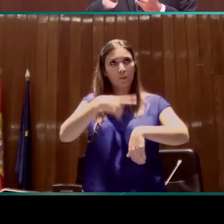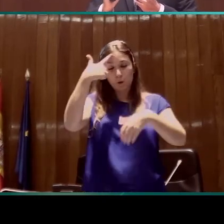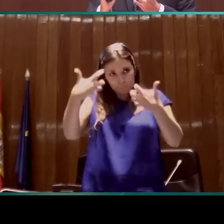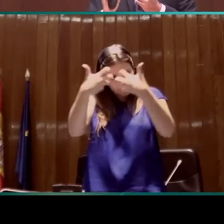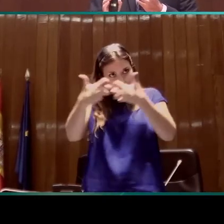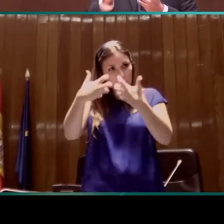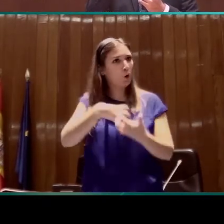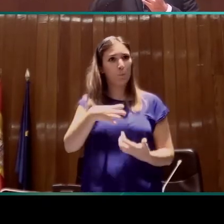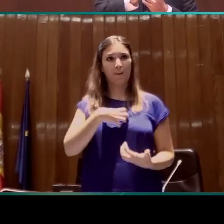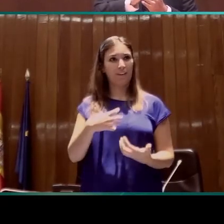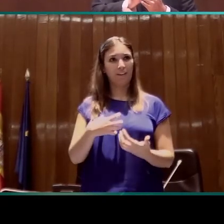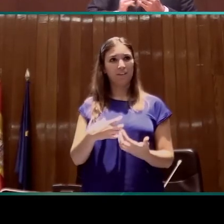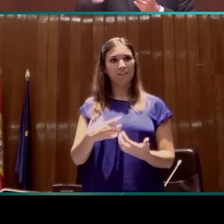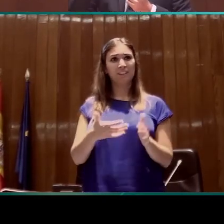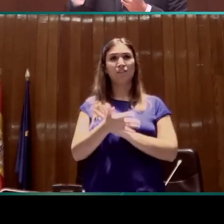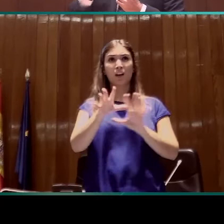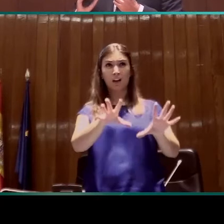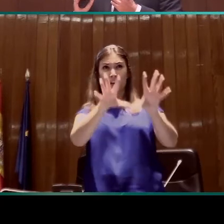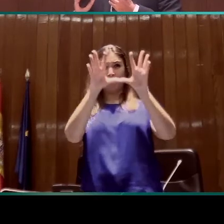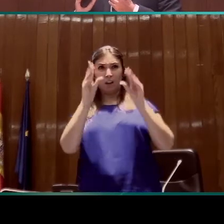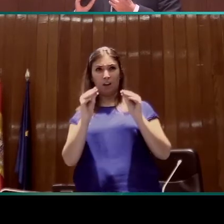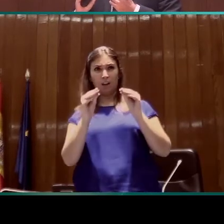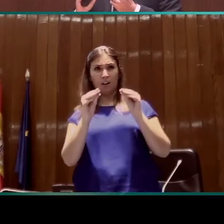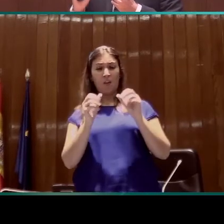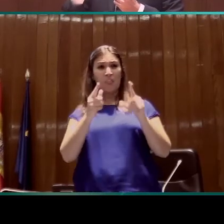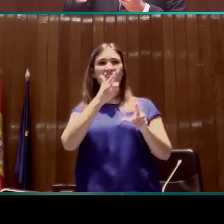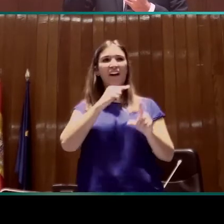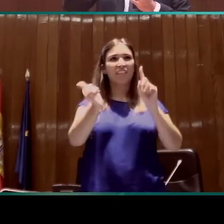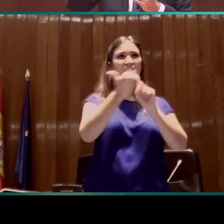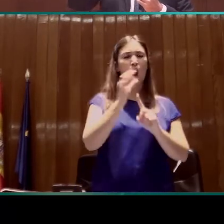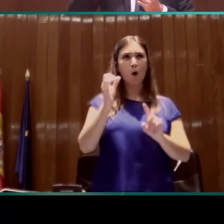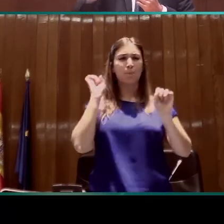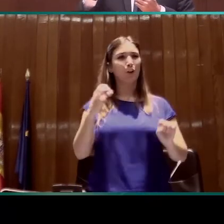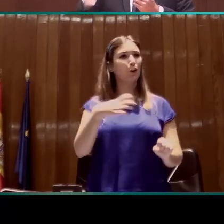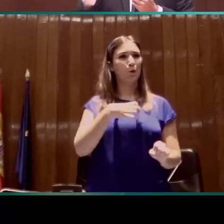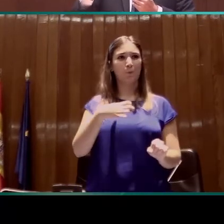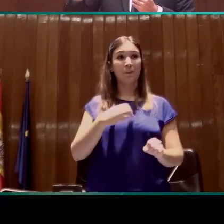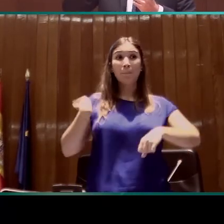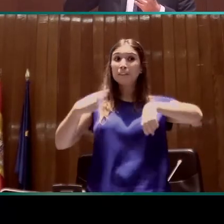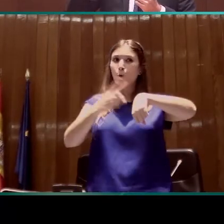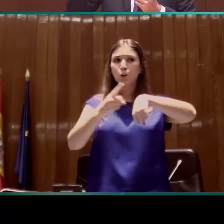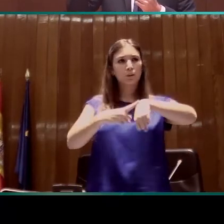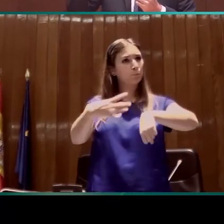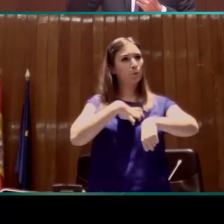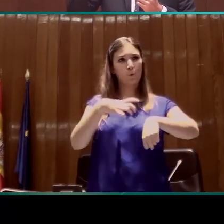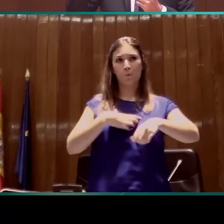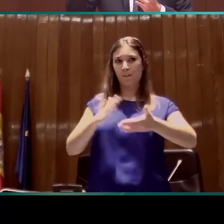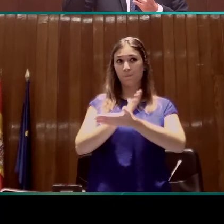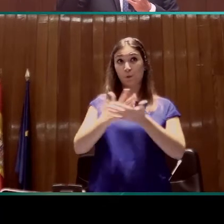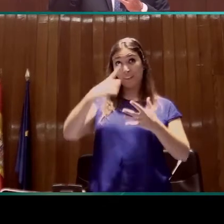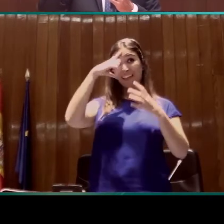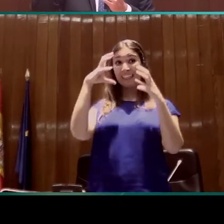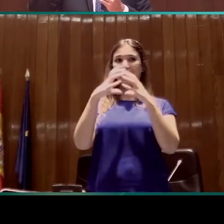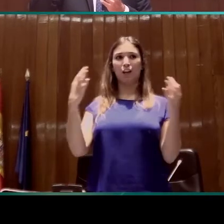tiempo no puede dar un resultado inhibidor y un resultado facilitador. Por tanto, ya sabemos dos cosas. Sabemos que